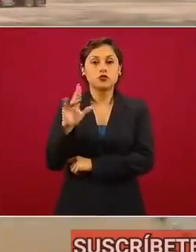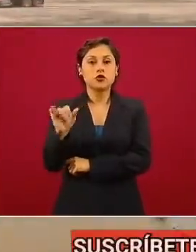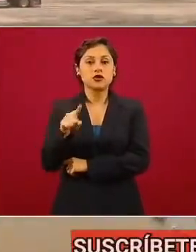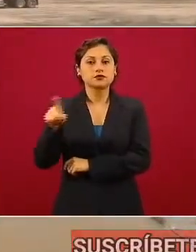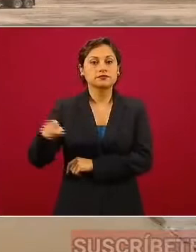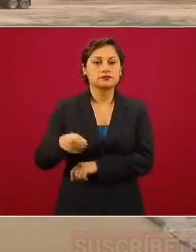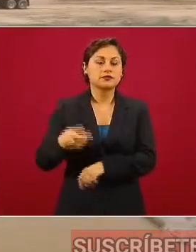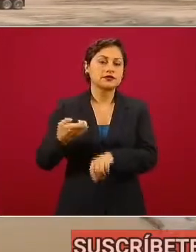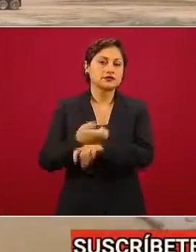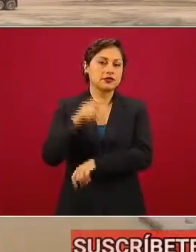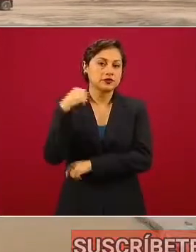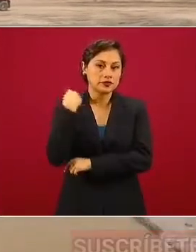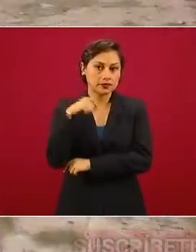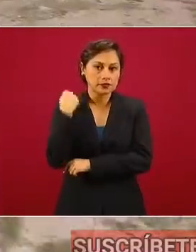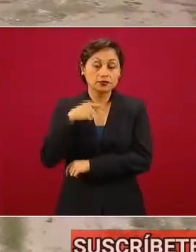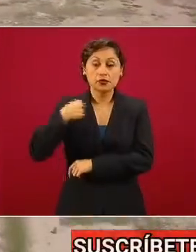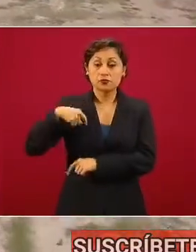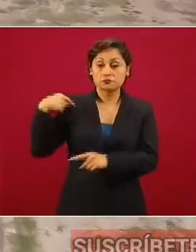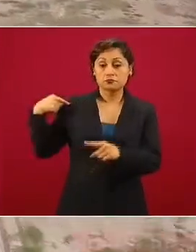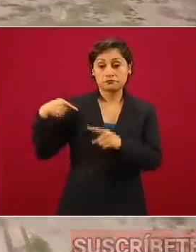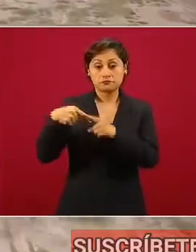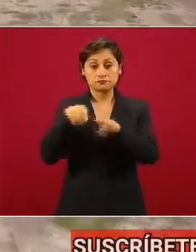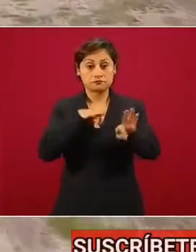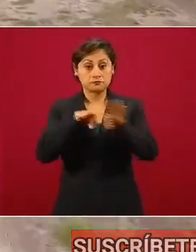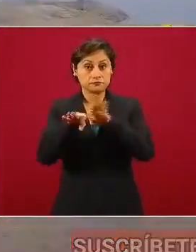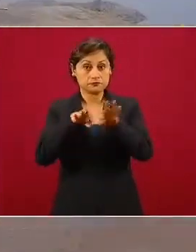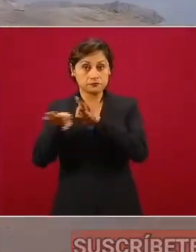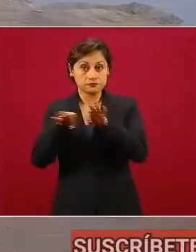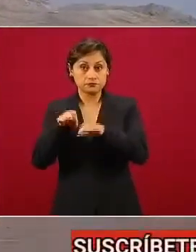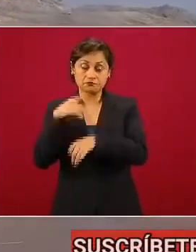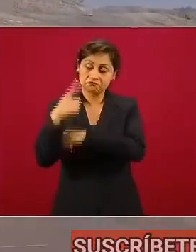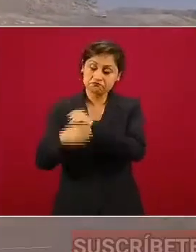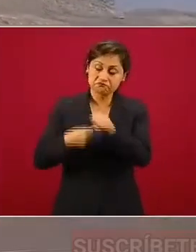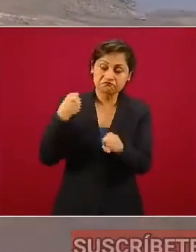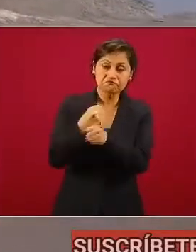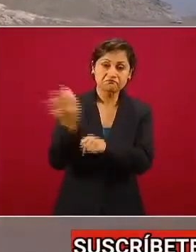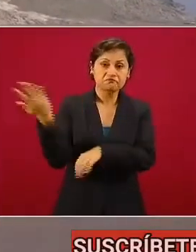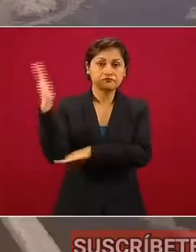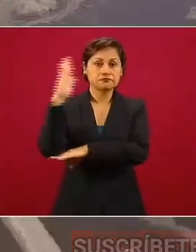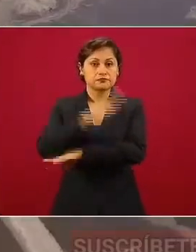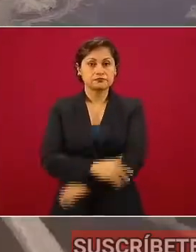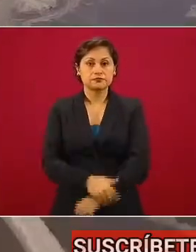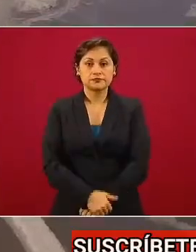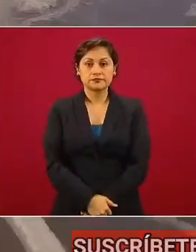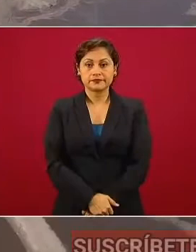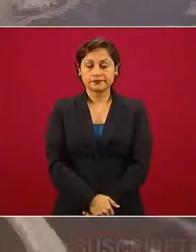Tabasco. Hemos estado trabajando todo el año.